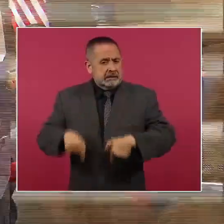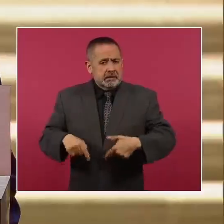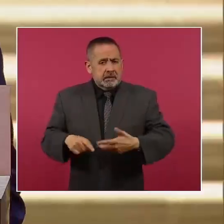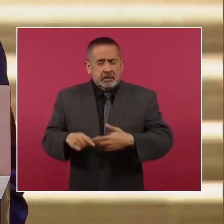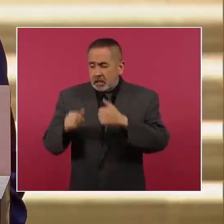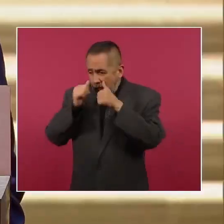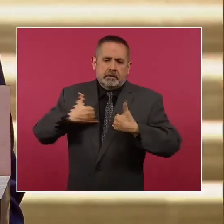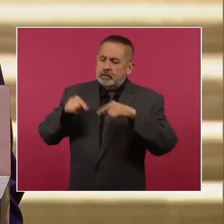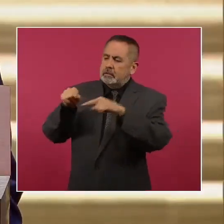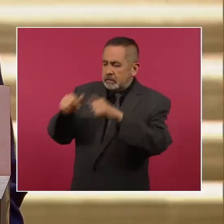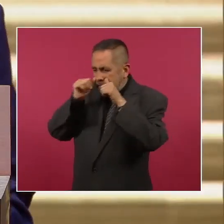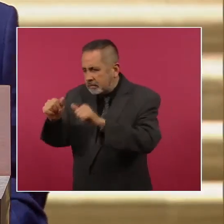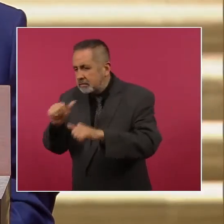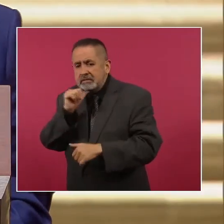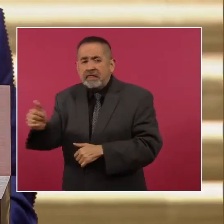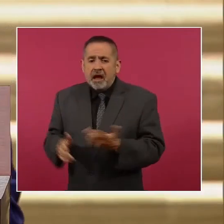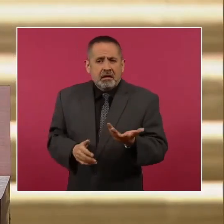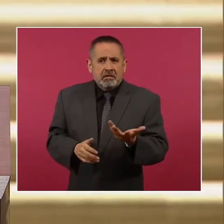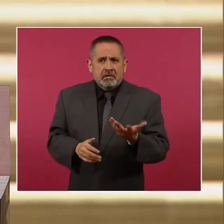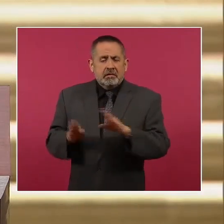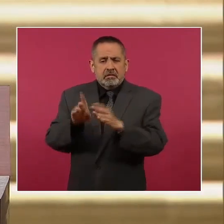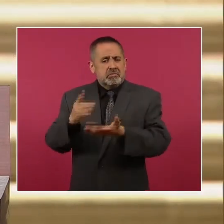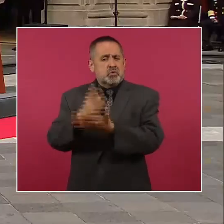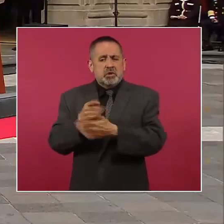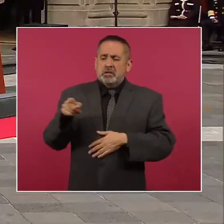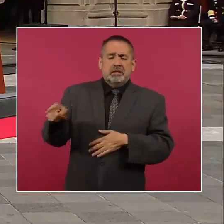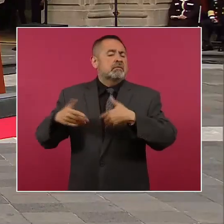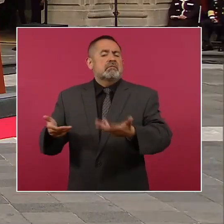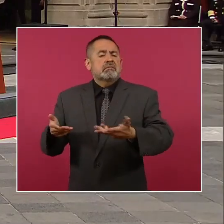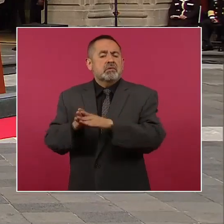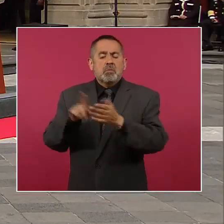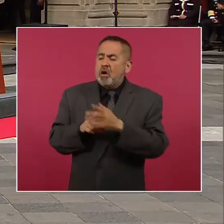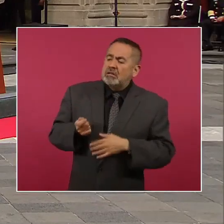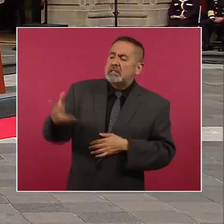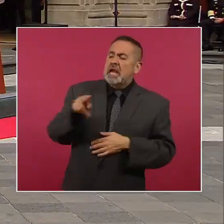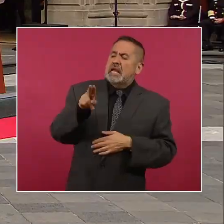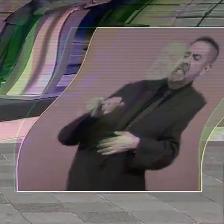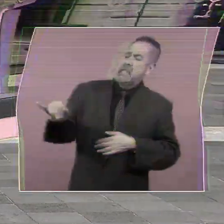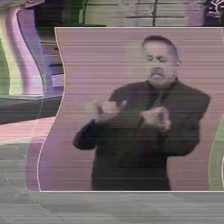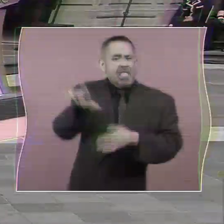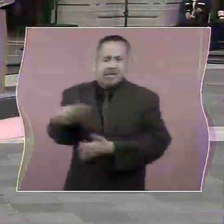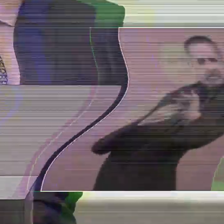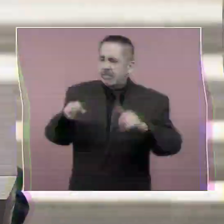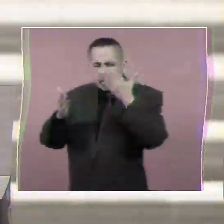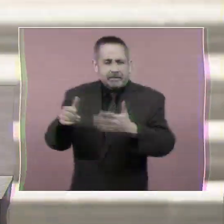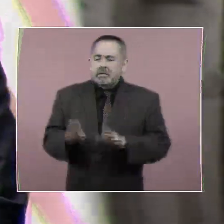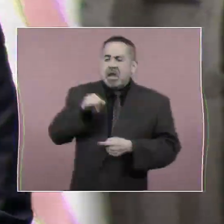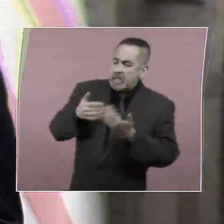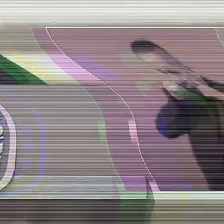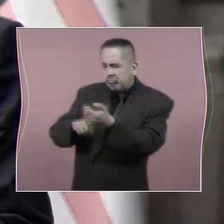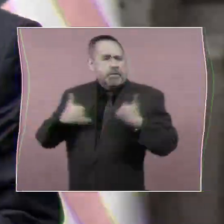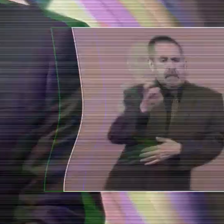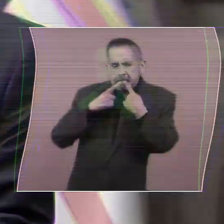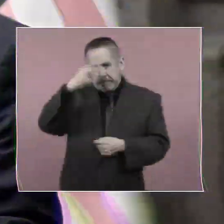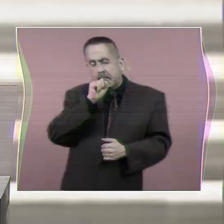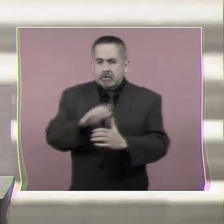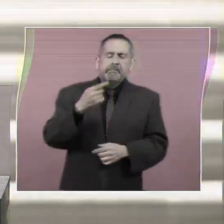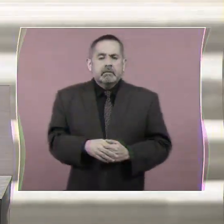No se atendía a los jóvenes. Lo único que se hizo fue llamarles ninis.